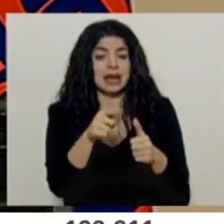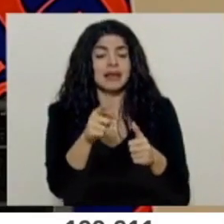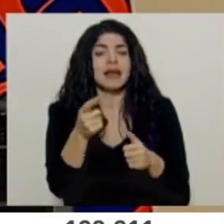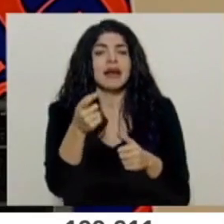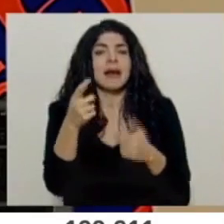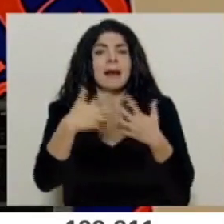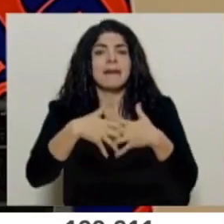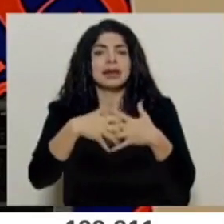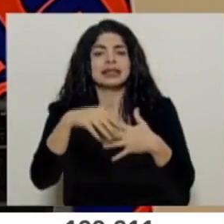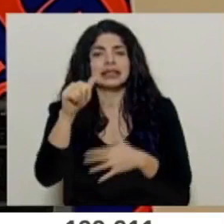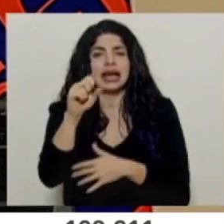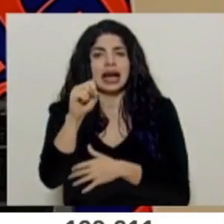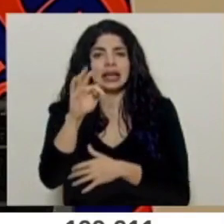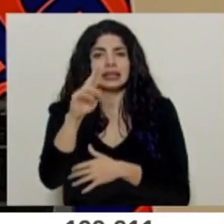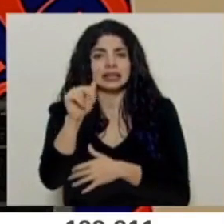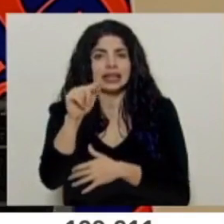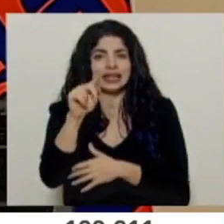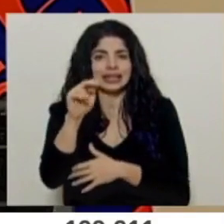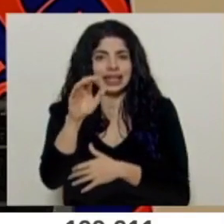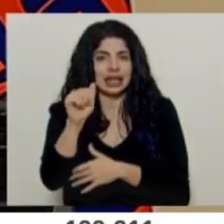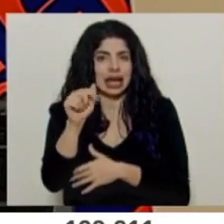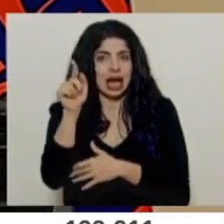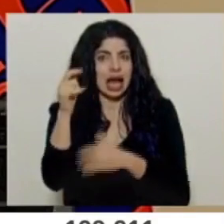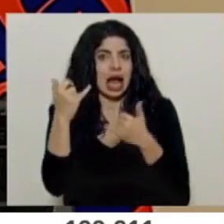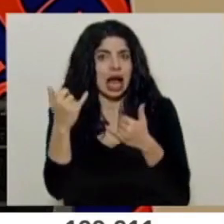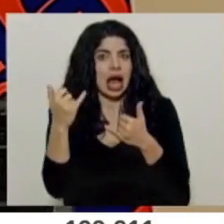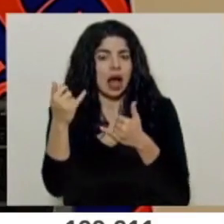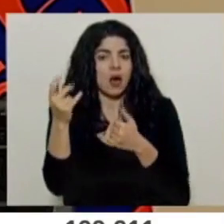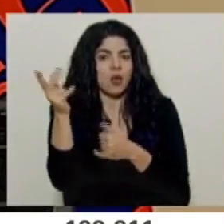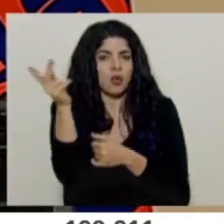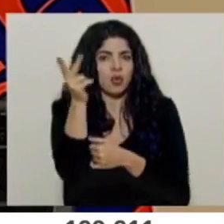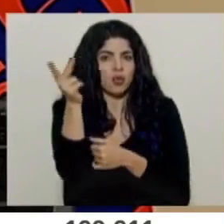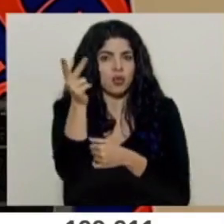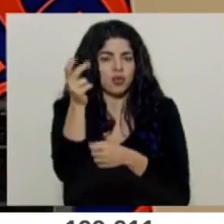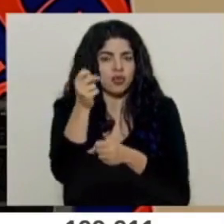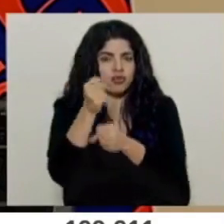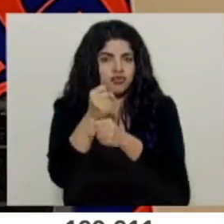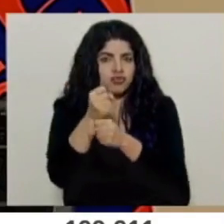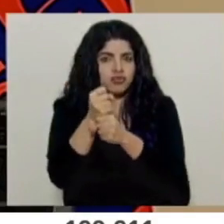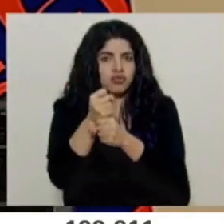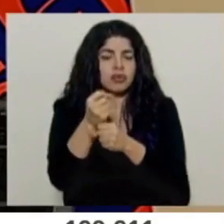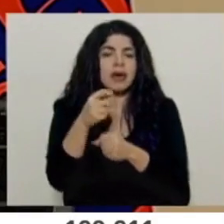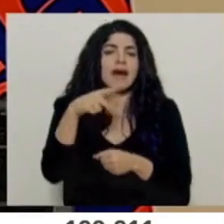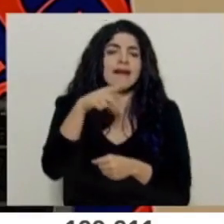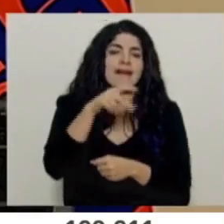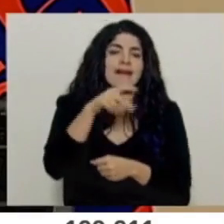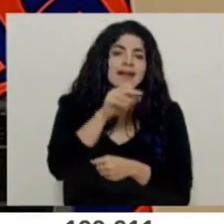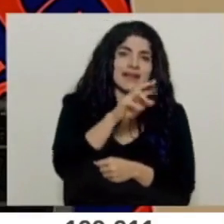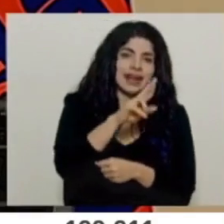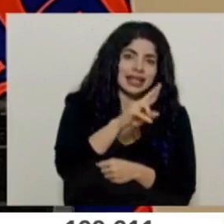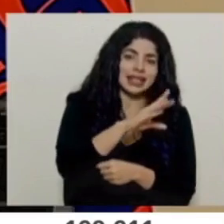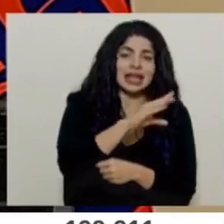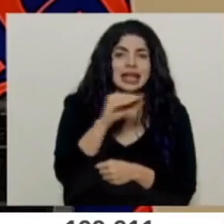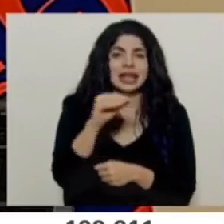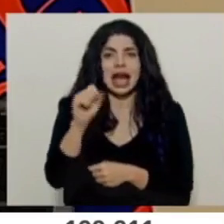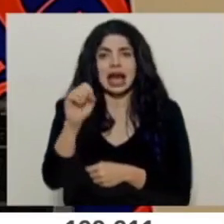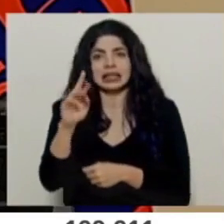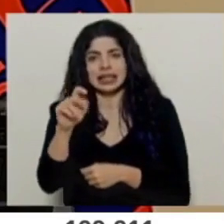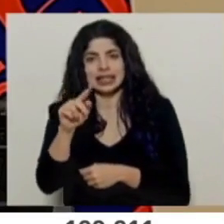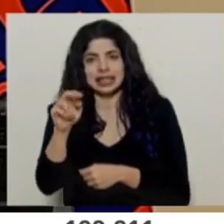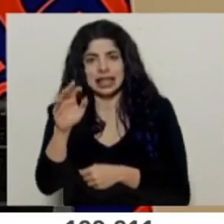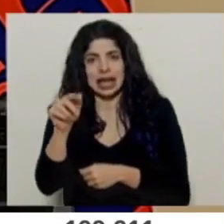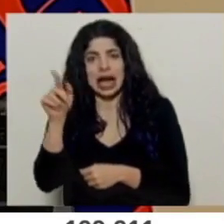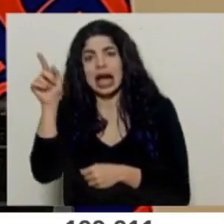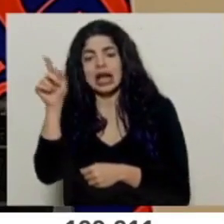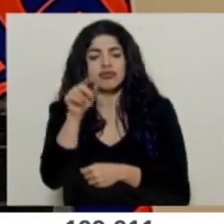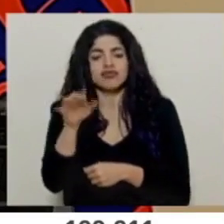farmacéutica AstraZeneca. Ellos en este momento están trabajando con vacunas de Pfizer y vacunas de AstraZeneca. A nosotros nos han